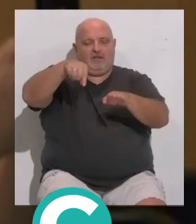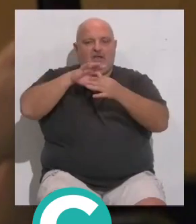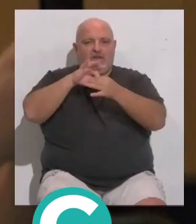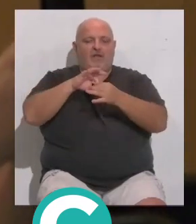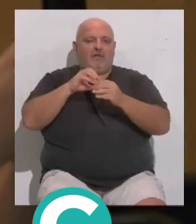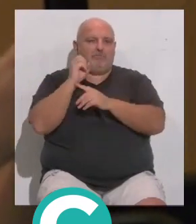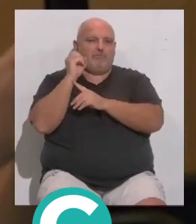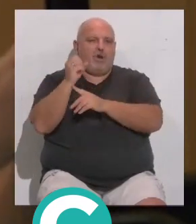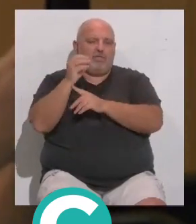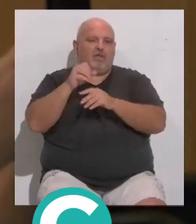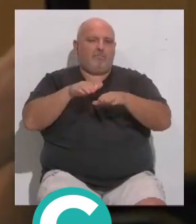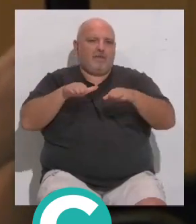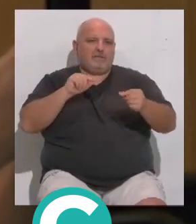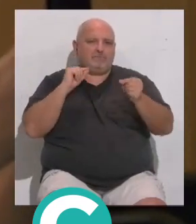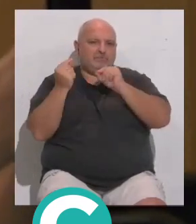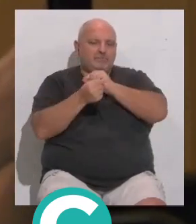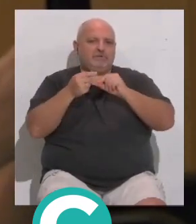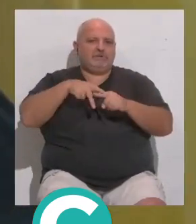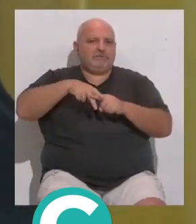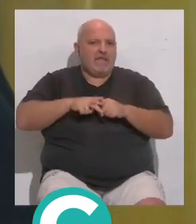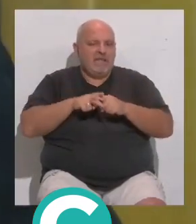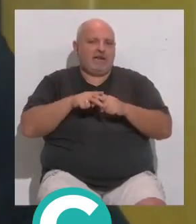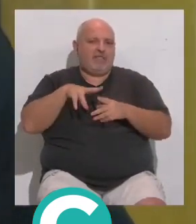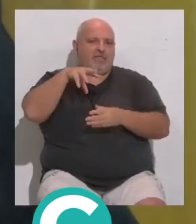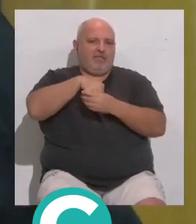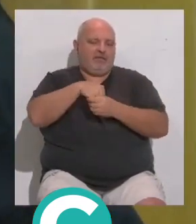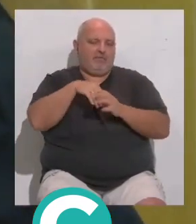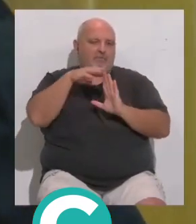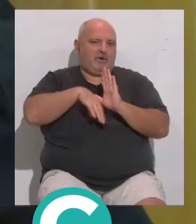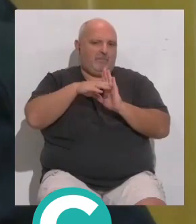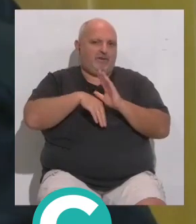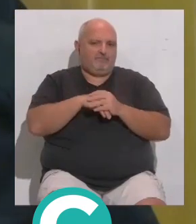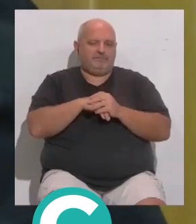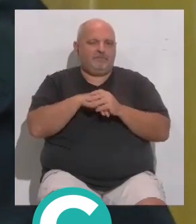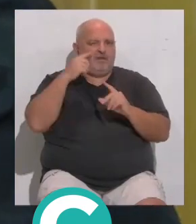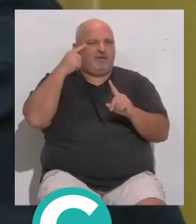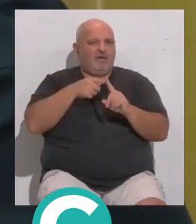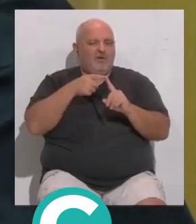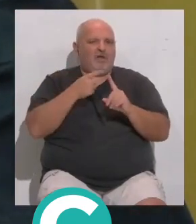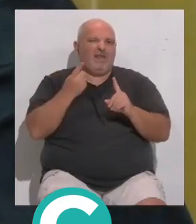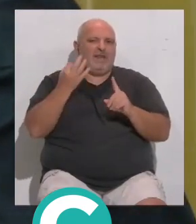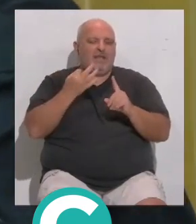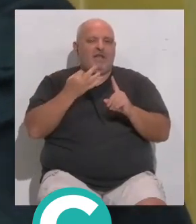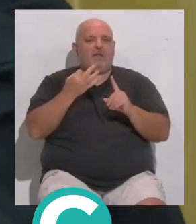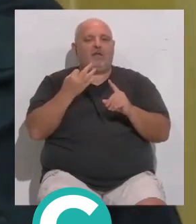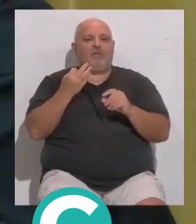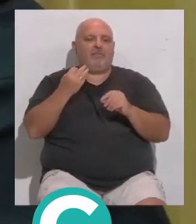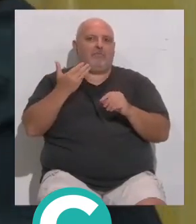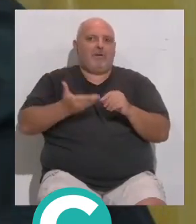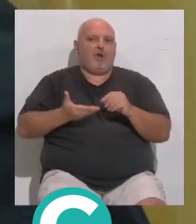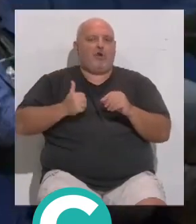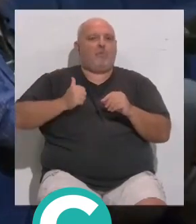distintas ponencias, mesas redondas y talleres dentro de la programación. El objetivo es reconocer y poner en valor